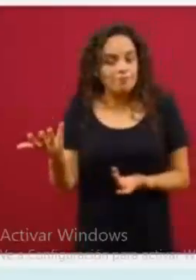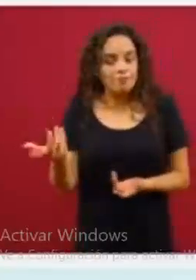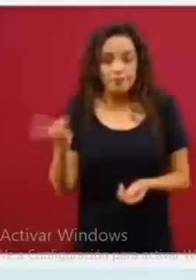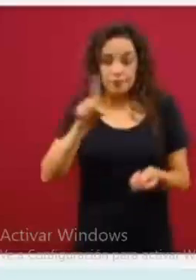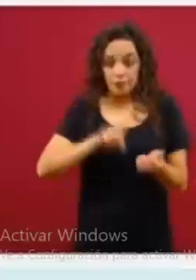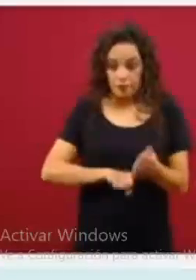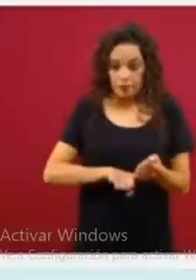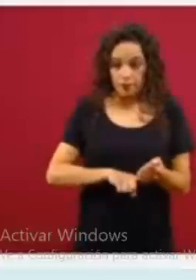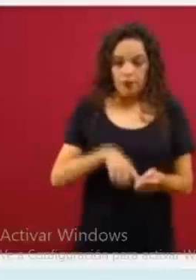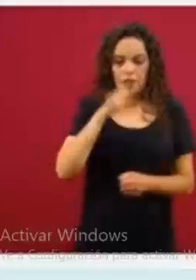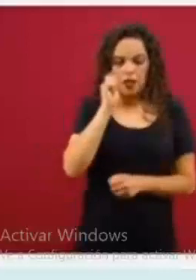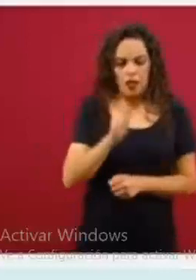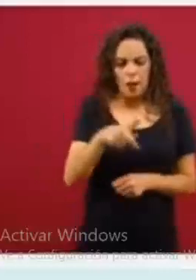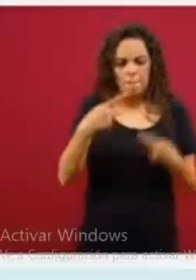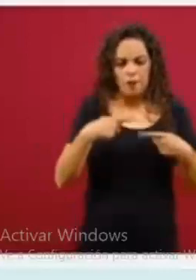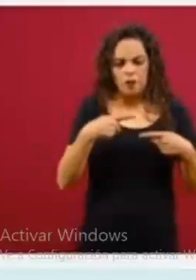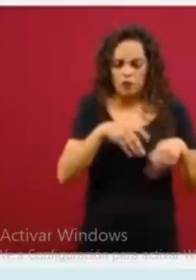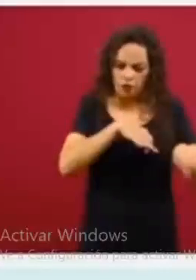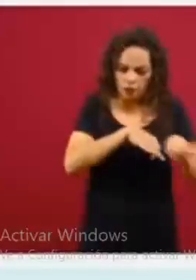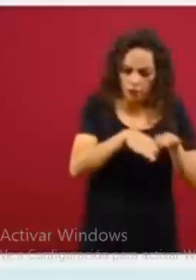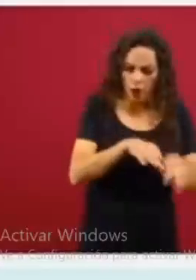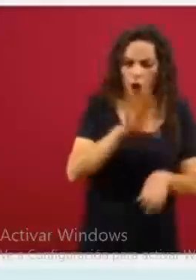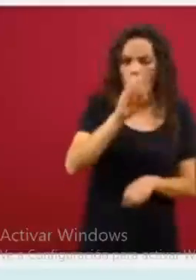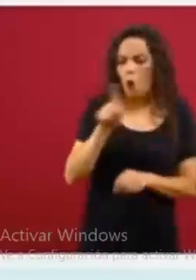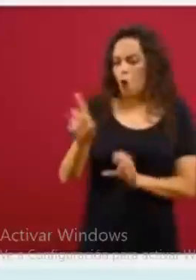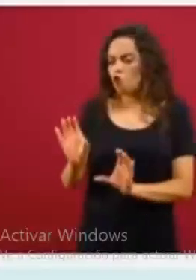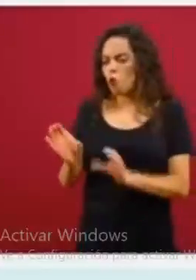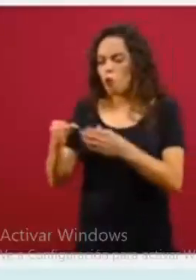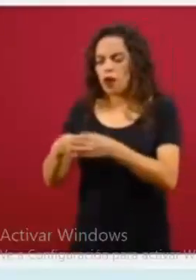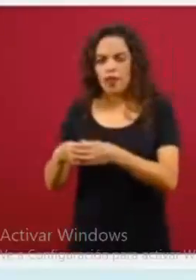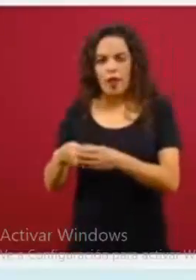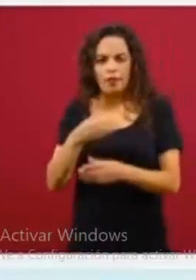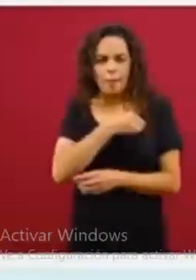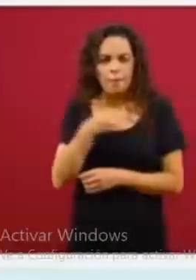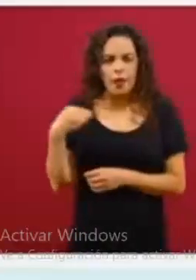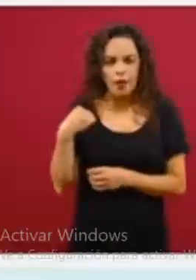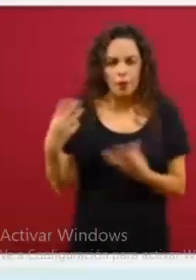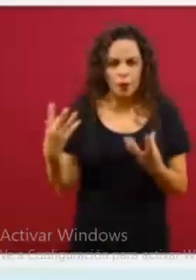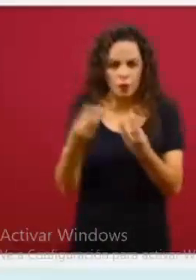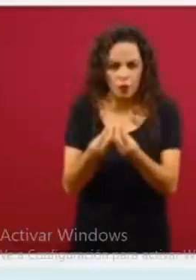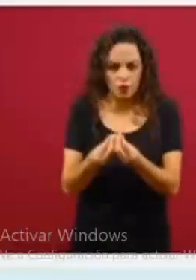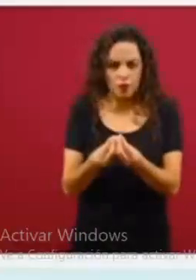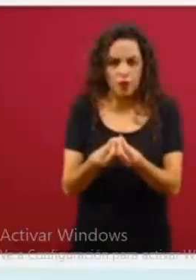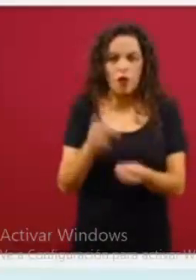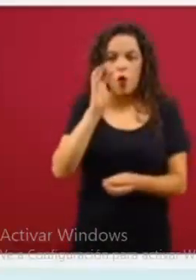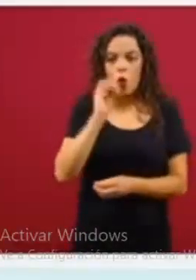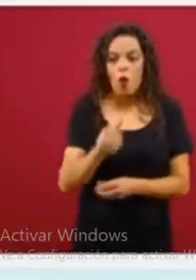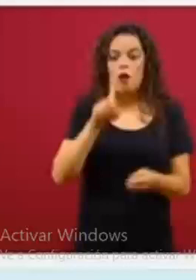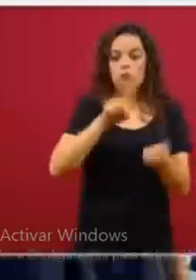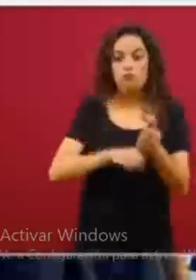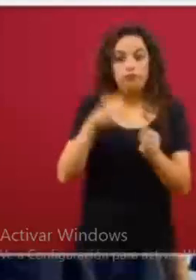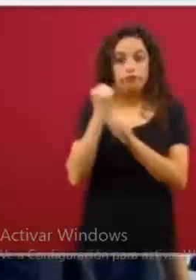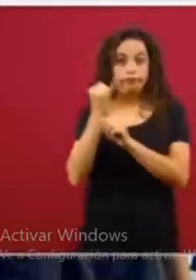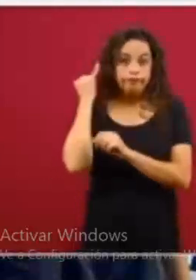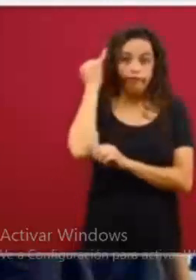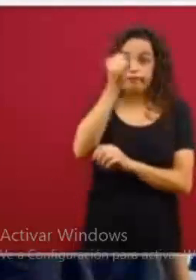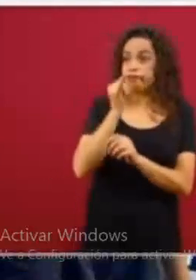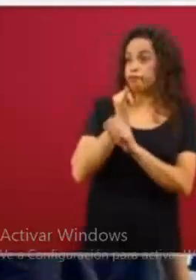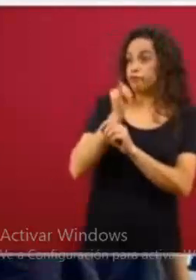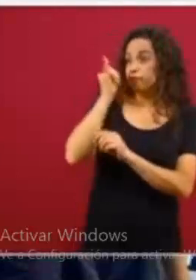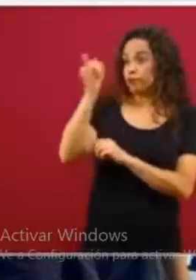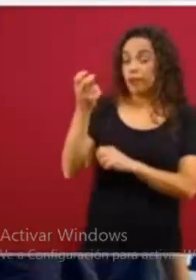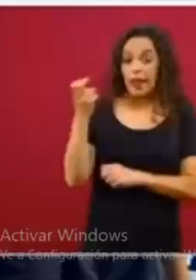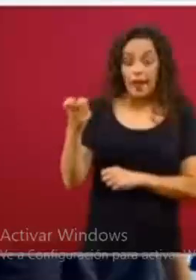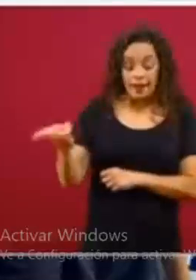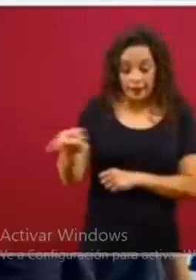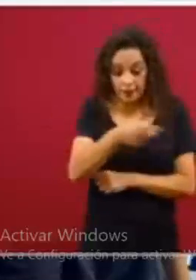o un miembro de una comunidad en una ciudad que el miembro de una comunidad rural, etcétera. Entonces, todo esto tiene que ser evaluado